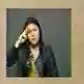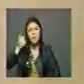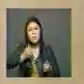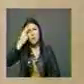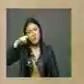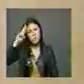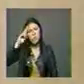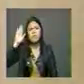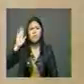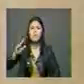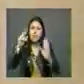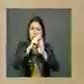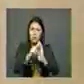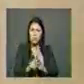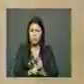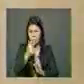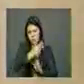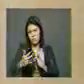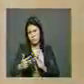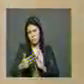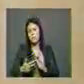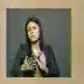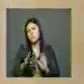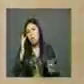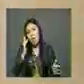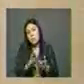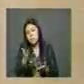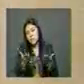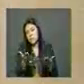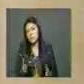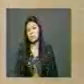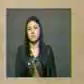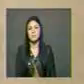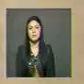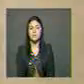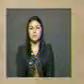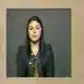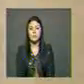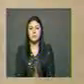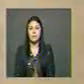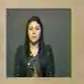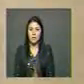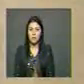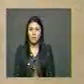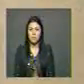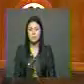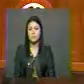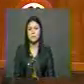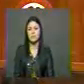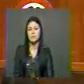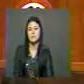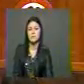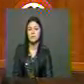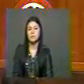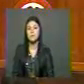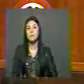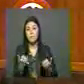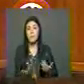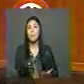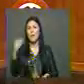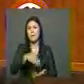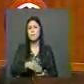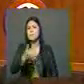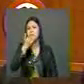normas constitucionales que corresponda. Pero existe adicionalmente otra razón, y es que la